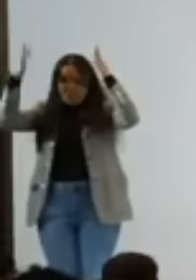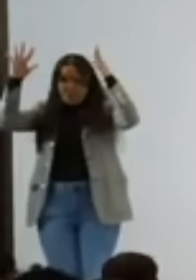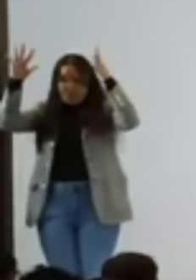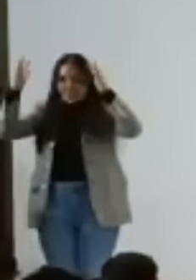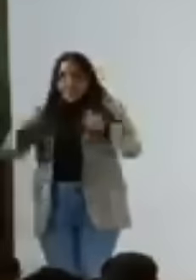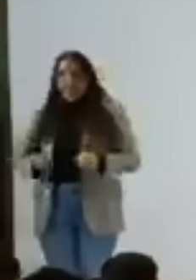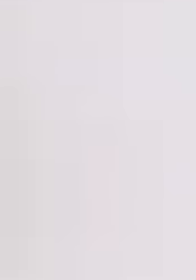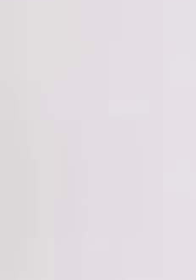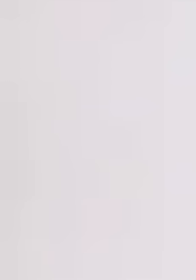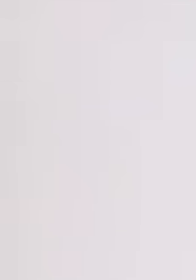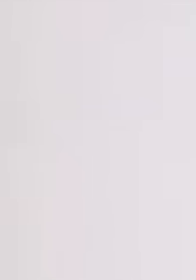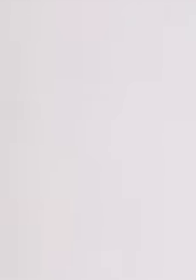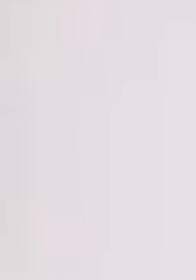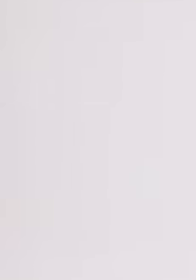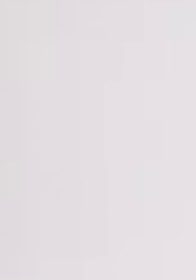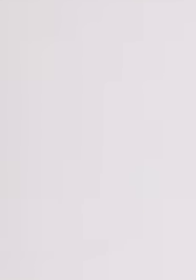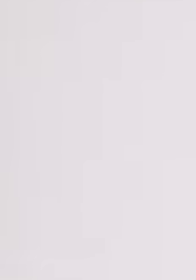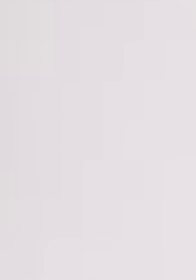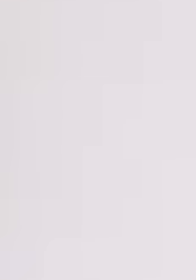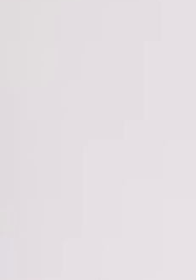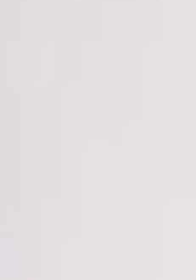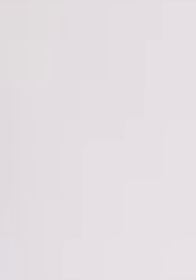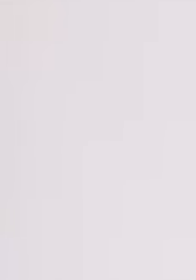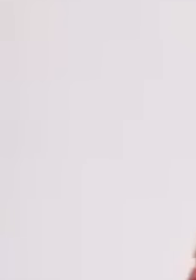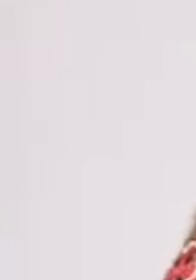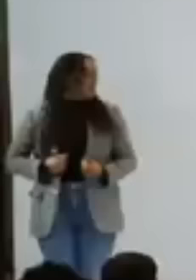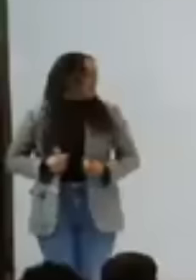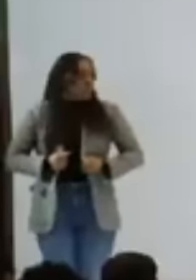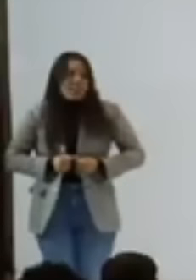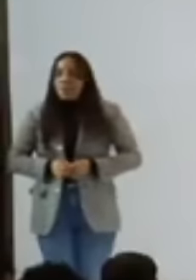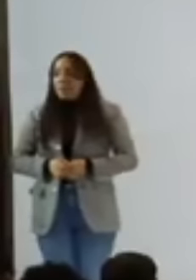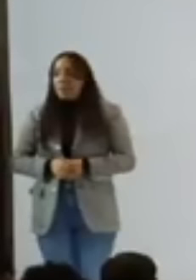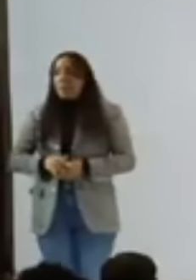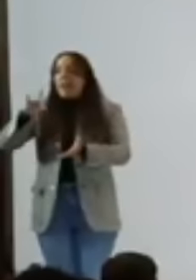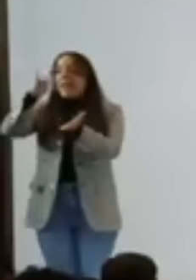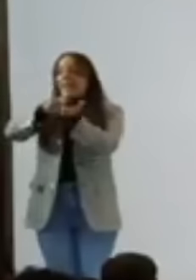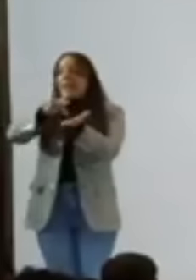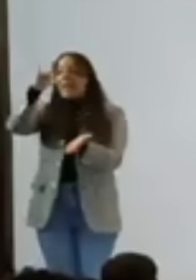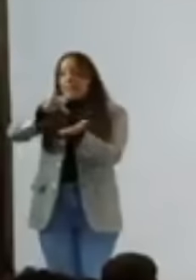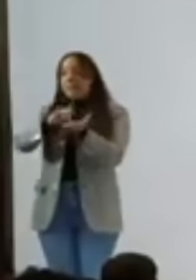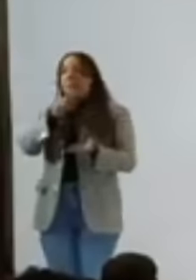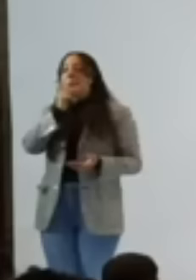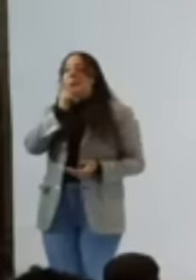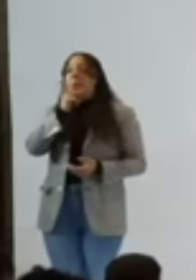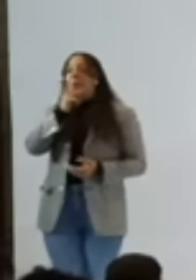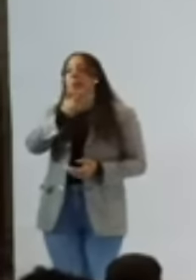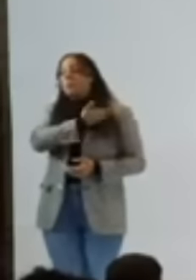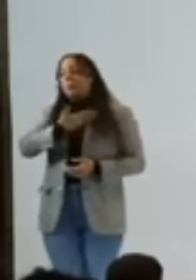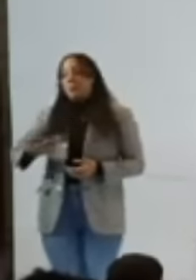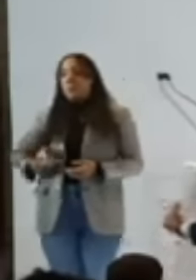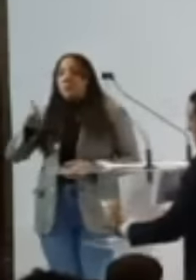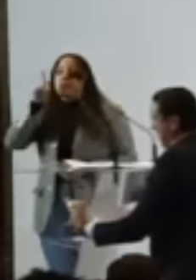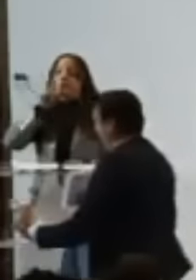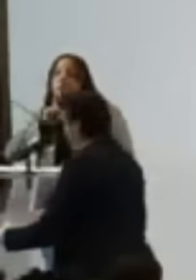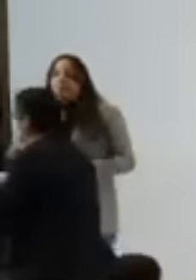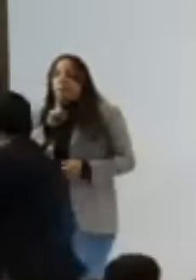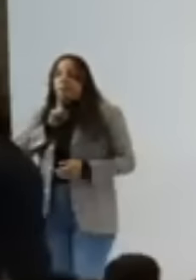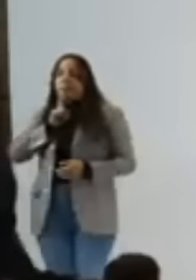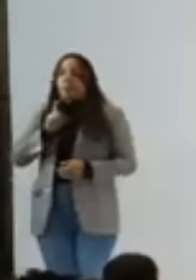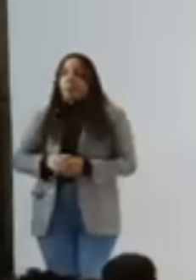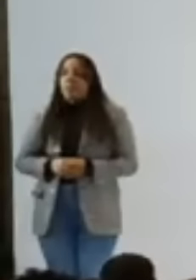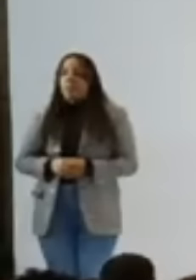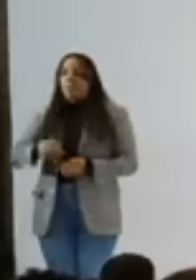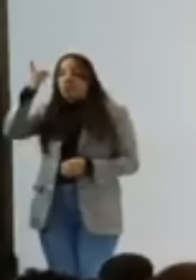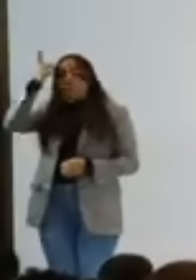Suscríbete. Agradecemos las palabras de nuestra presidenta electa, la doctora Claudia Sheinbaum Pardo, y les pedimos al Presidium que